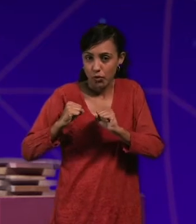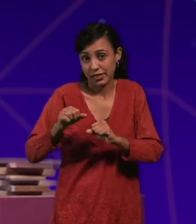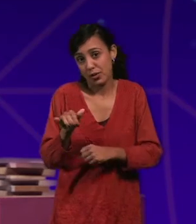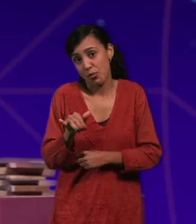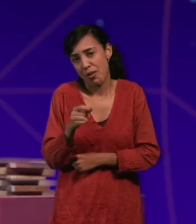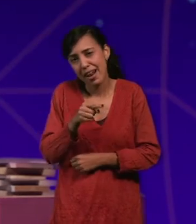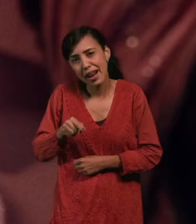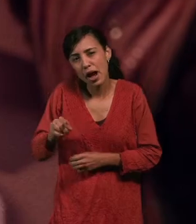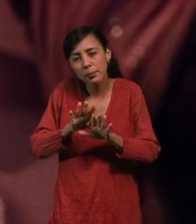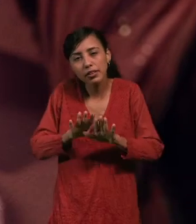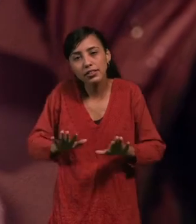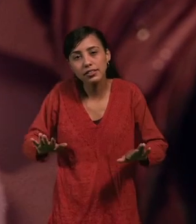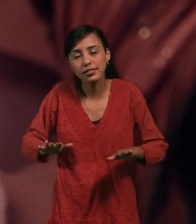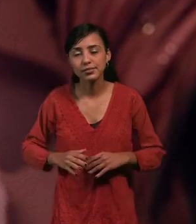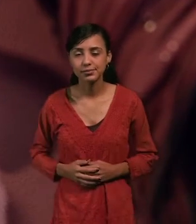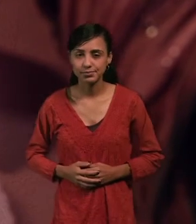cuando lo hacemos simplemente con el lápiz.